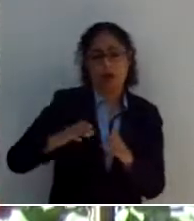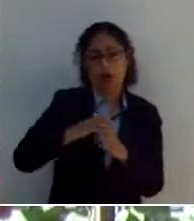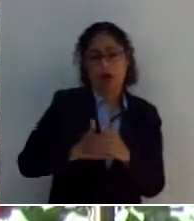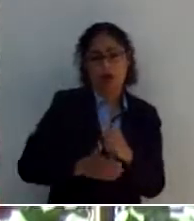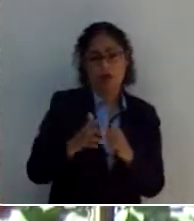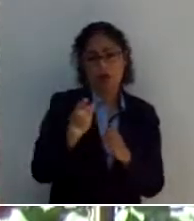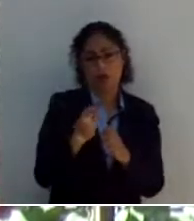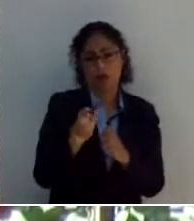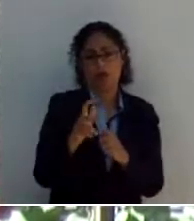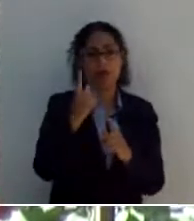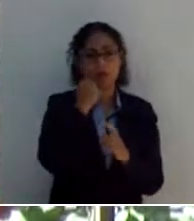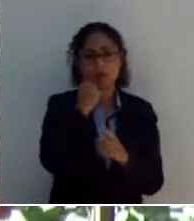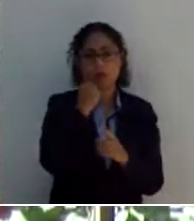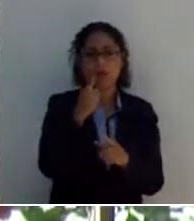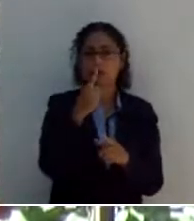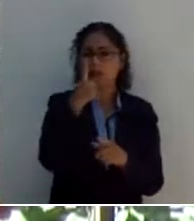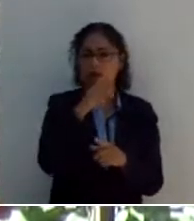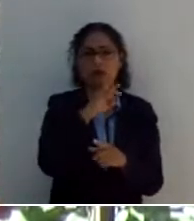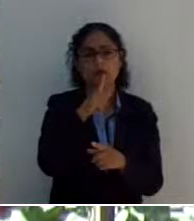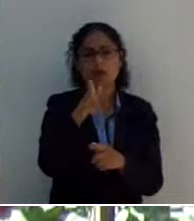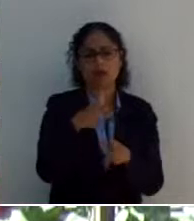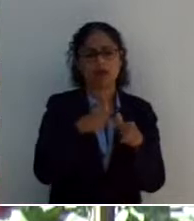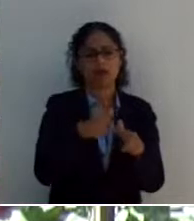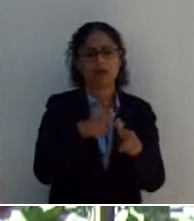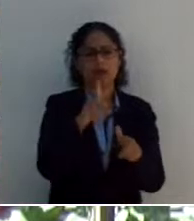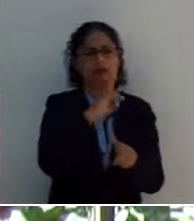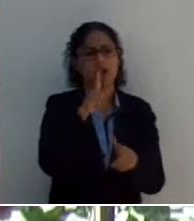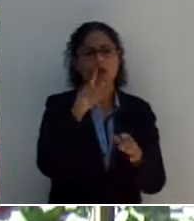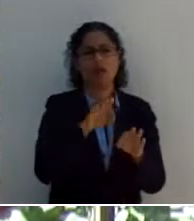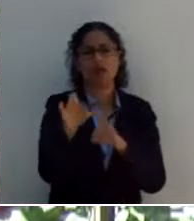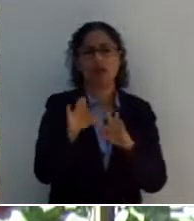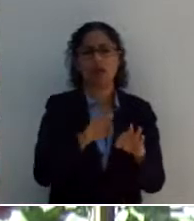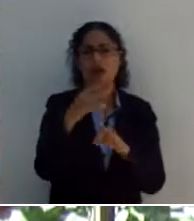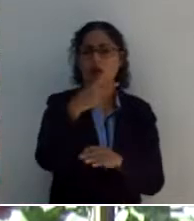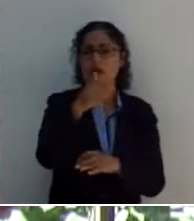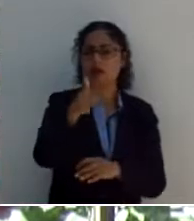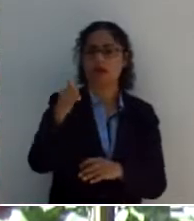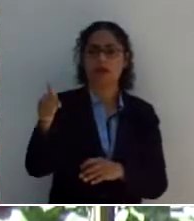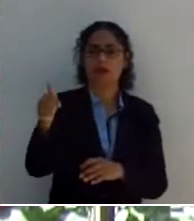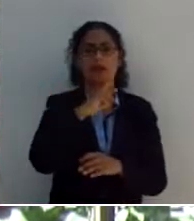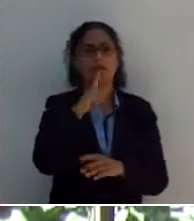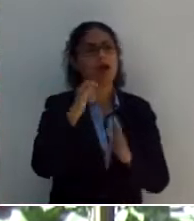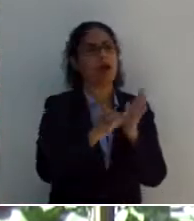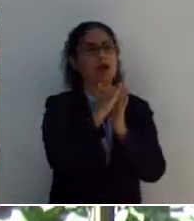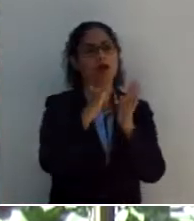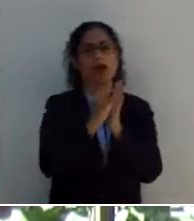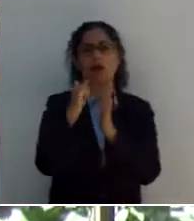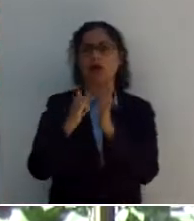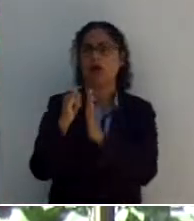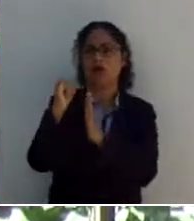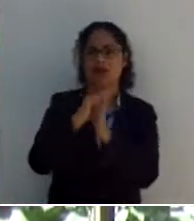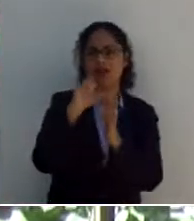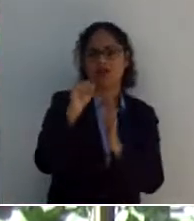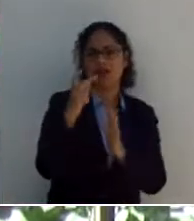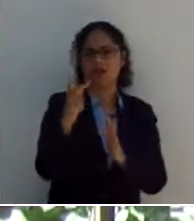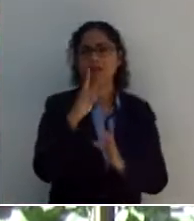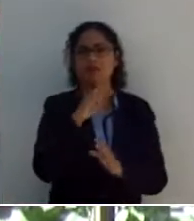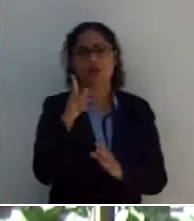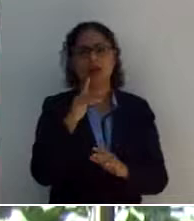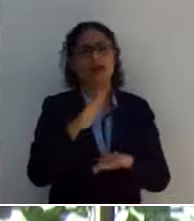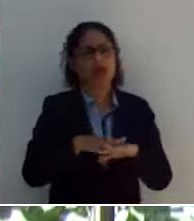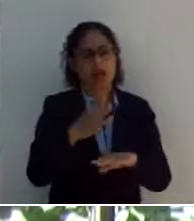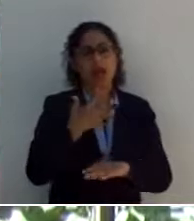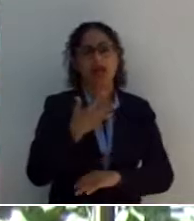estado, para seguir mejorando sus condiciones de trabajo, para seguir mejorando la infraestructura. Tenemos